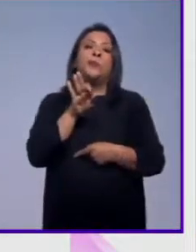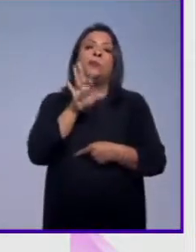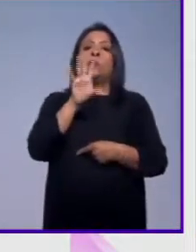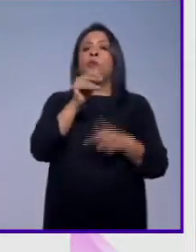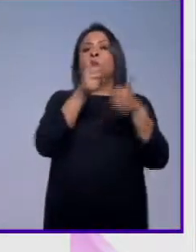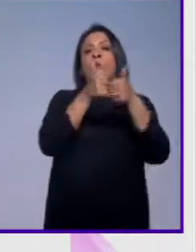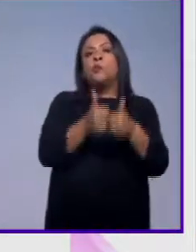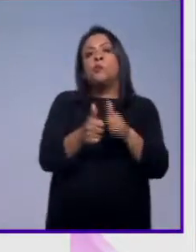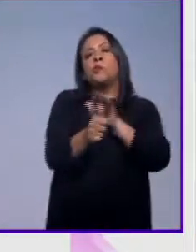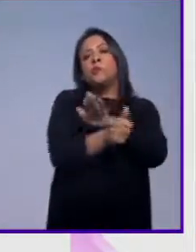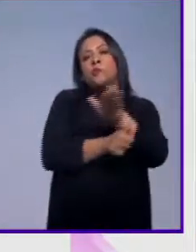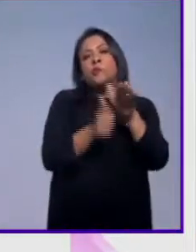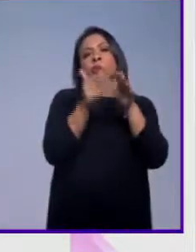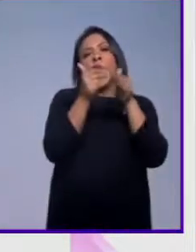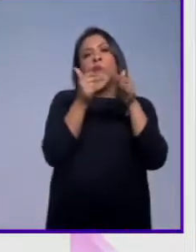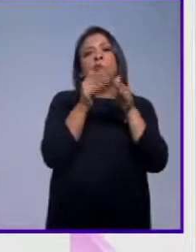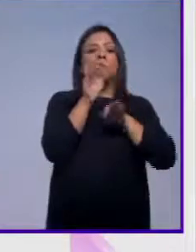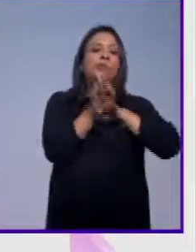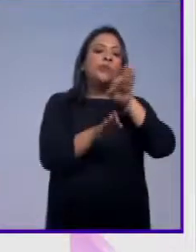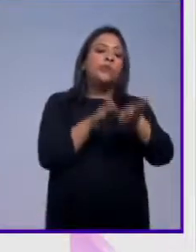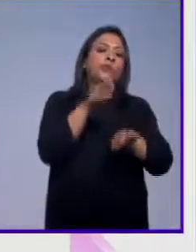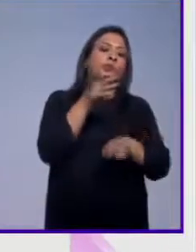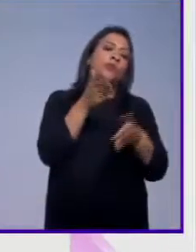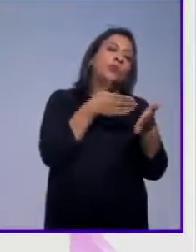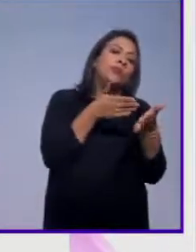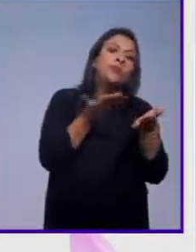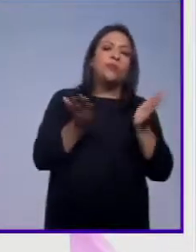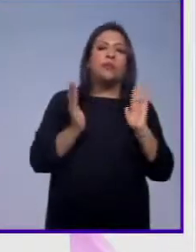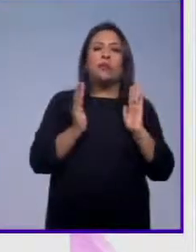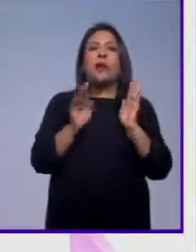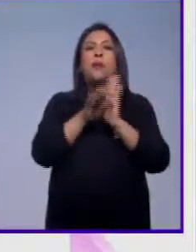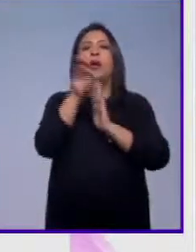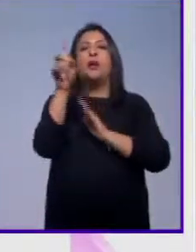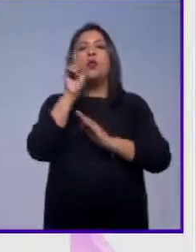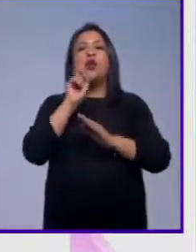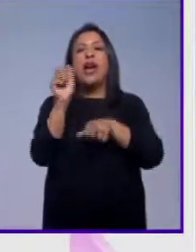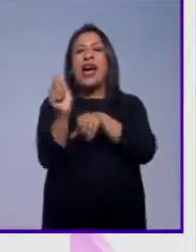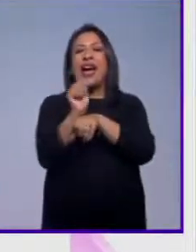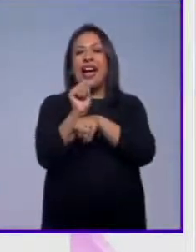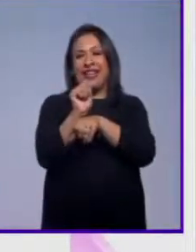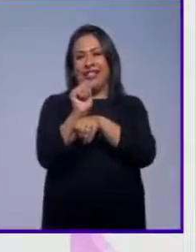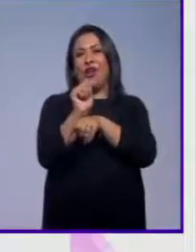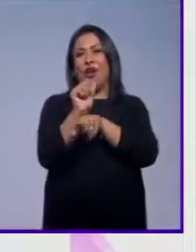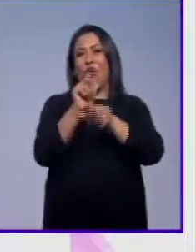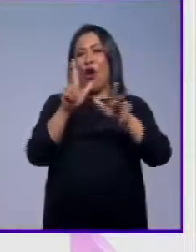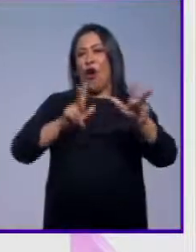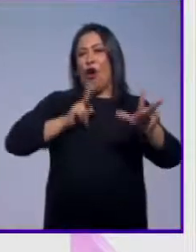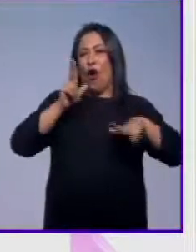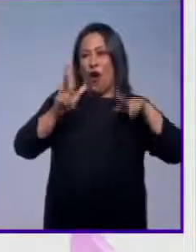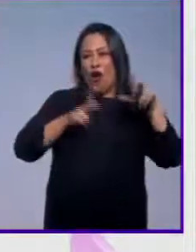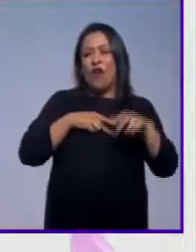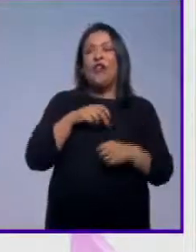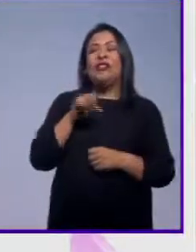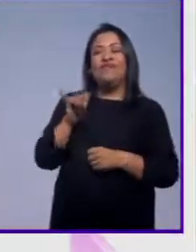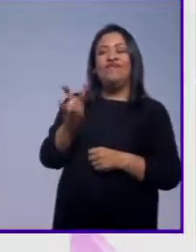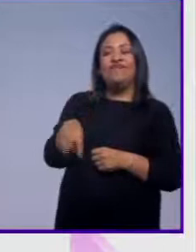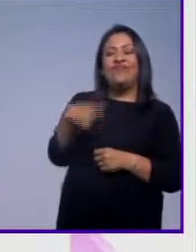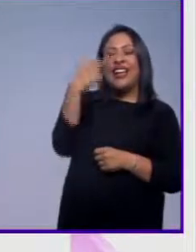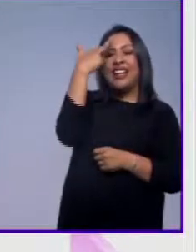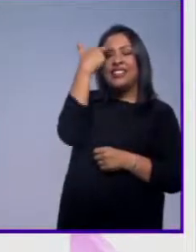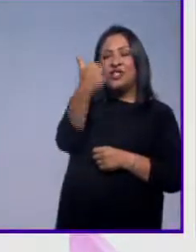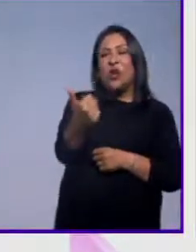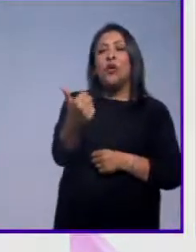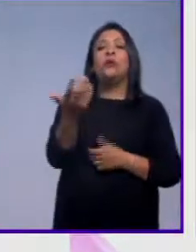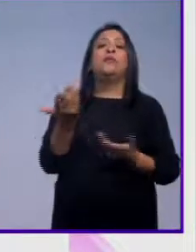casa encerradas cuidando niños cocinando como las actrices de hollywood no porque claro por supuesto es decir